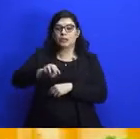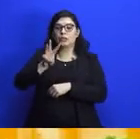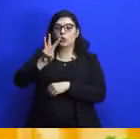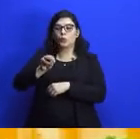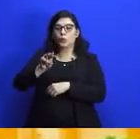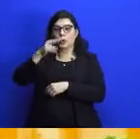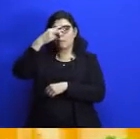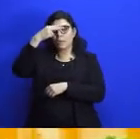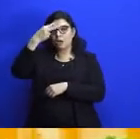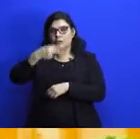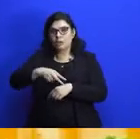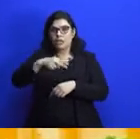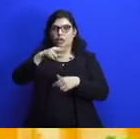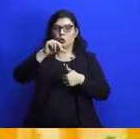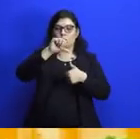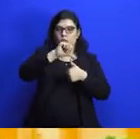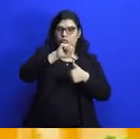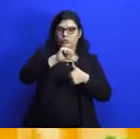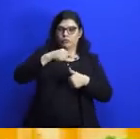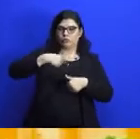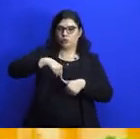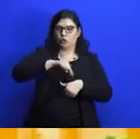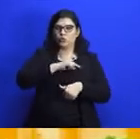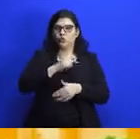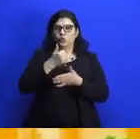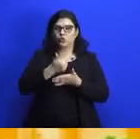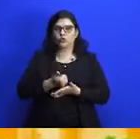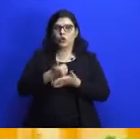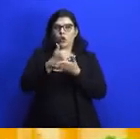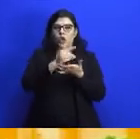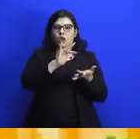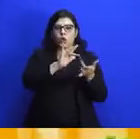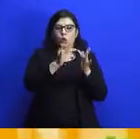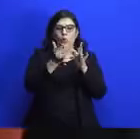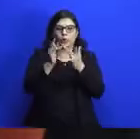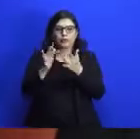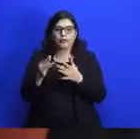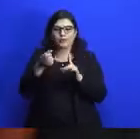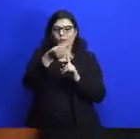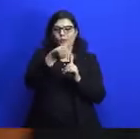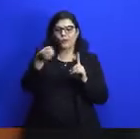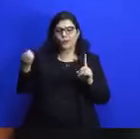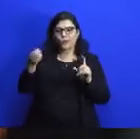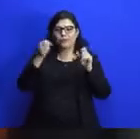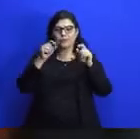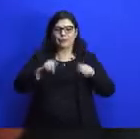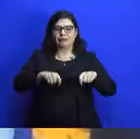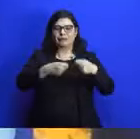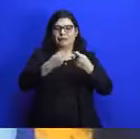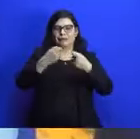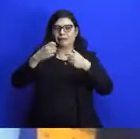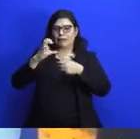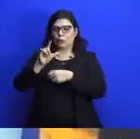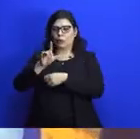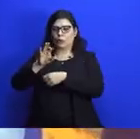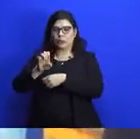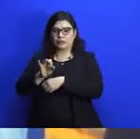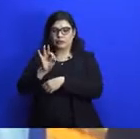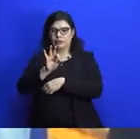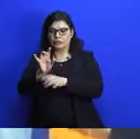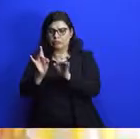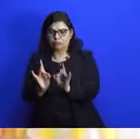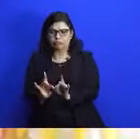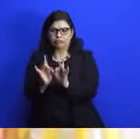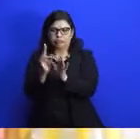y Centroamérica utilizamos tanto la red logística como nuestras tiendas y clubes para habilitar centros de acopio en caso de ser